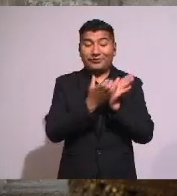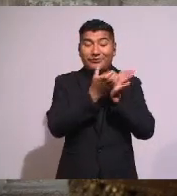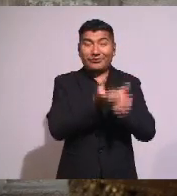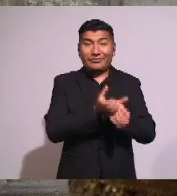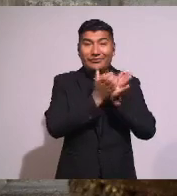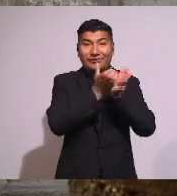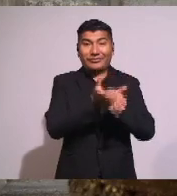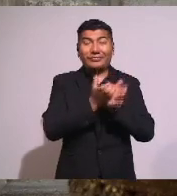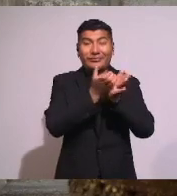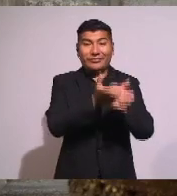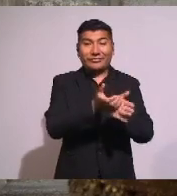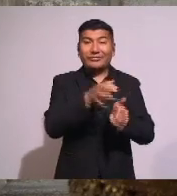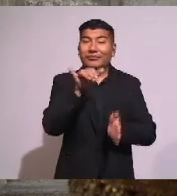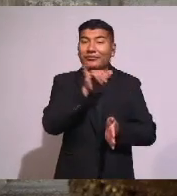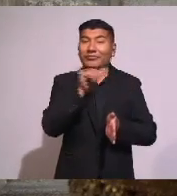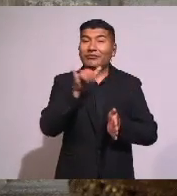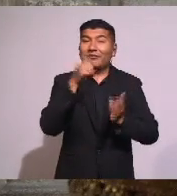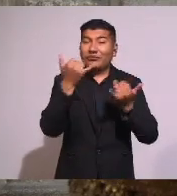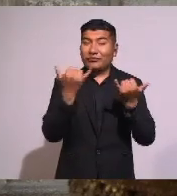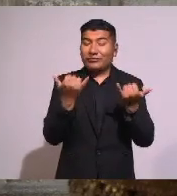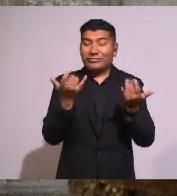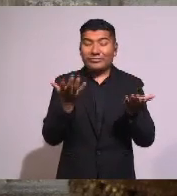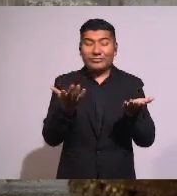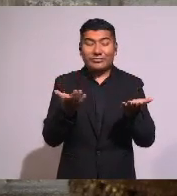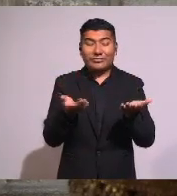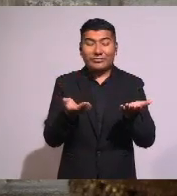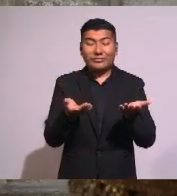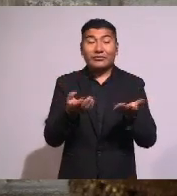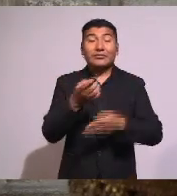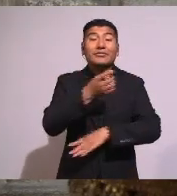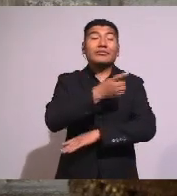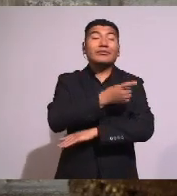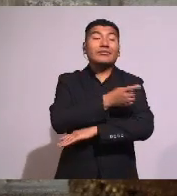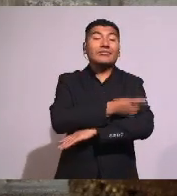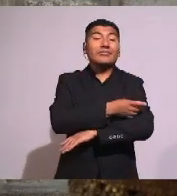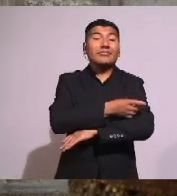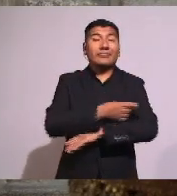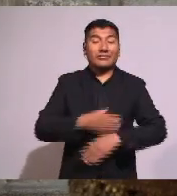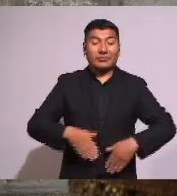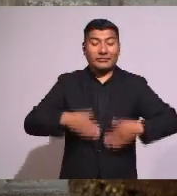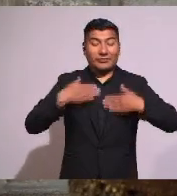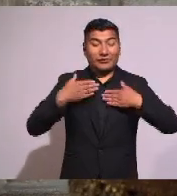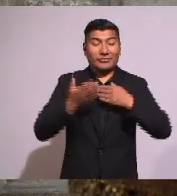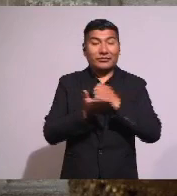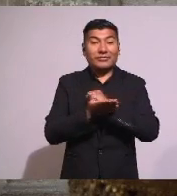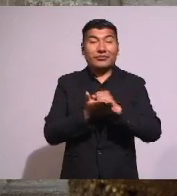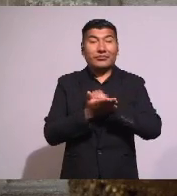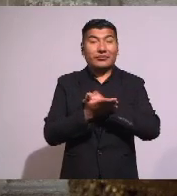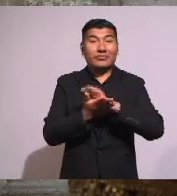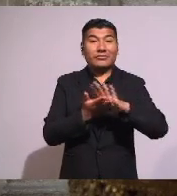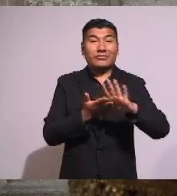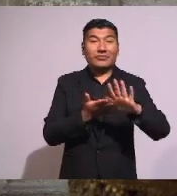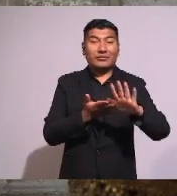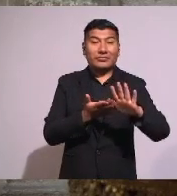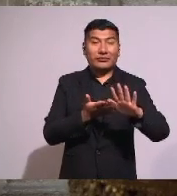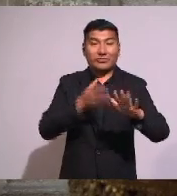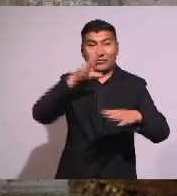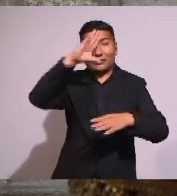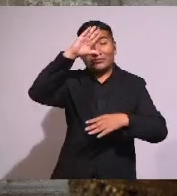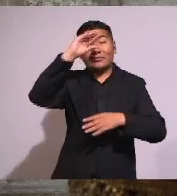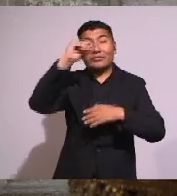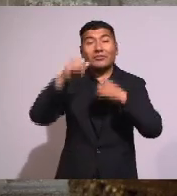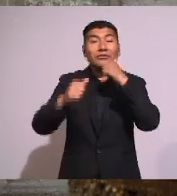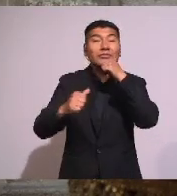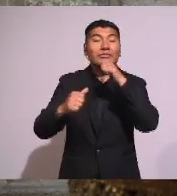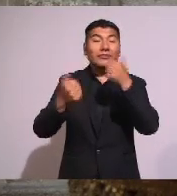Candelaria, también celebramos el Día de la Vida Consagrada. Hombres y